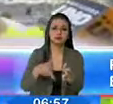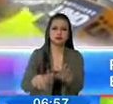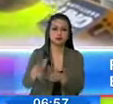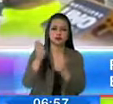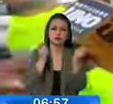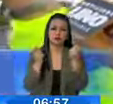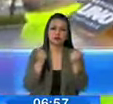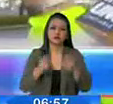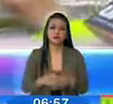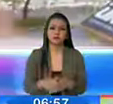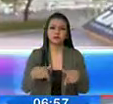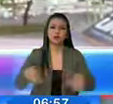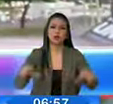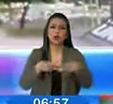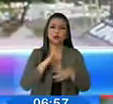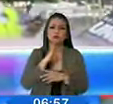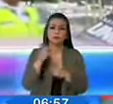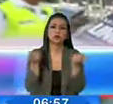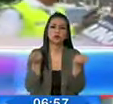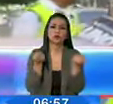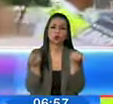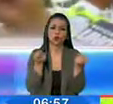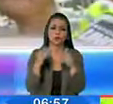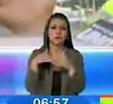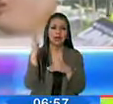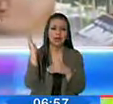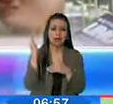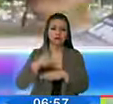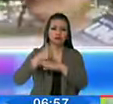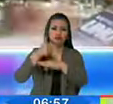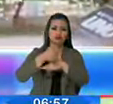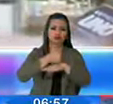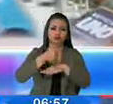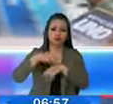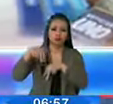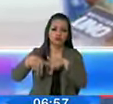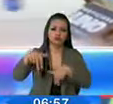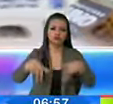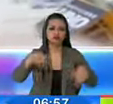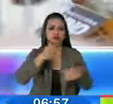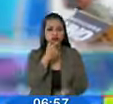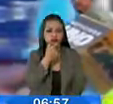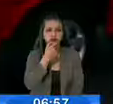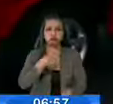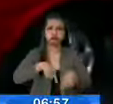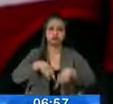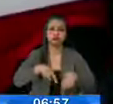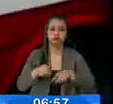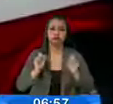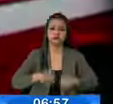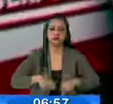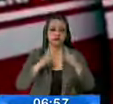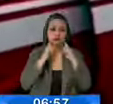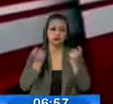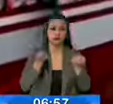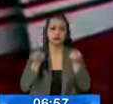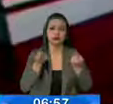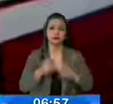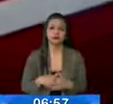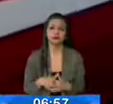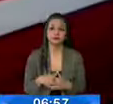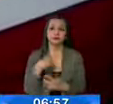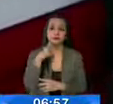sector es siempre controlado, tenemos la mayor cantidad de agentes apostados en este sector para el control del tránsito. El chofer fue